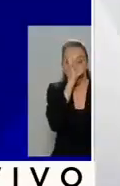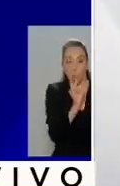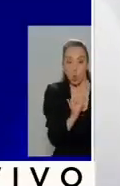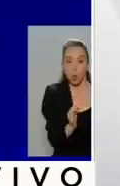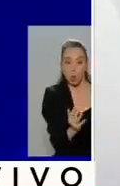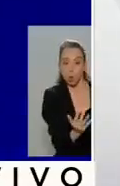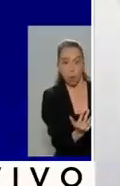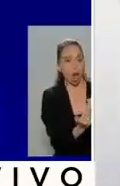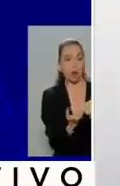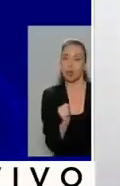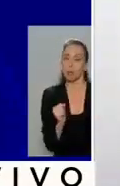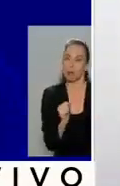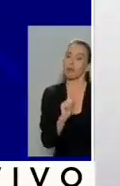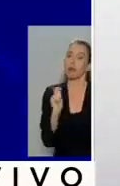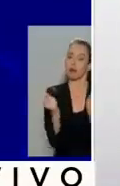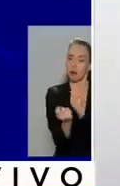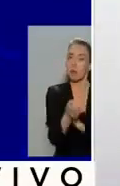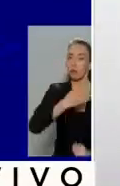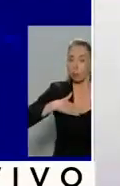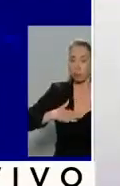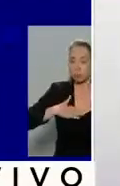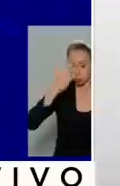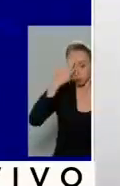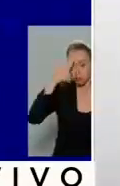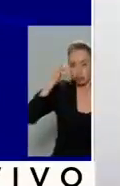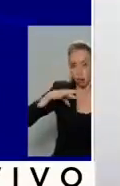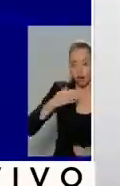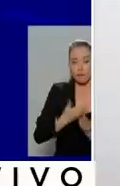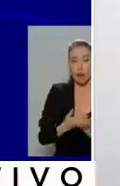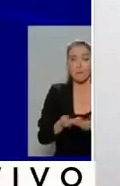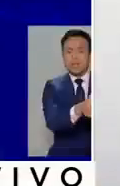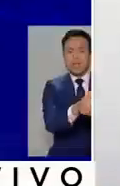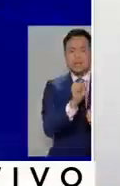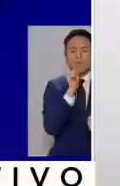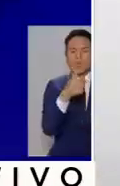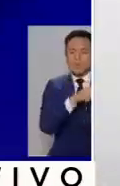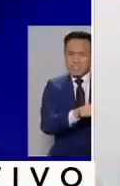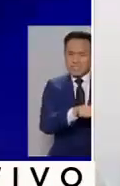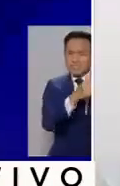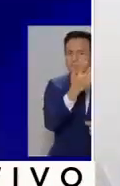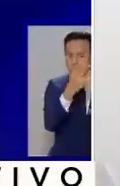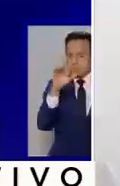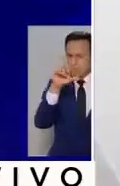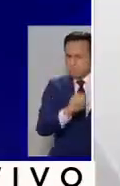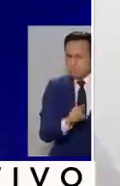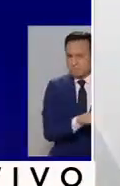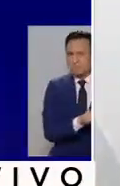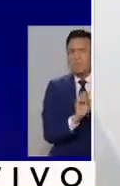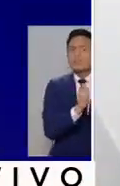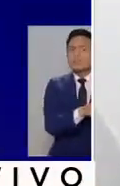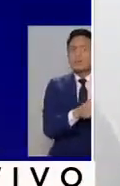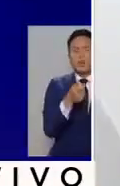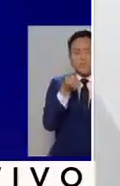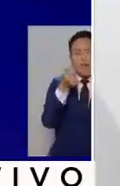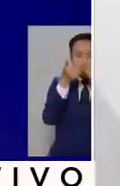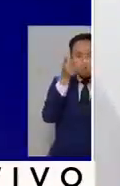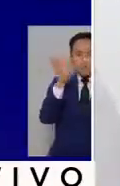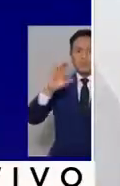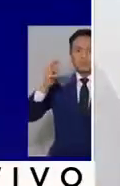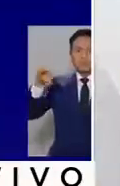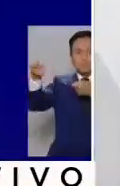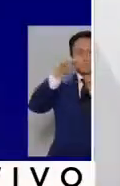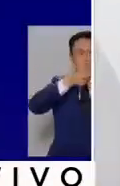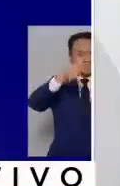formas les está confiado en su programa de gobierno, que cree que no tendría que hacerse ningún cambio en ese sentido, pero que